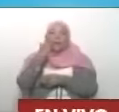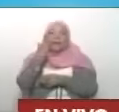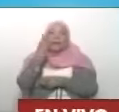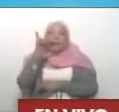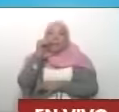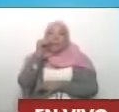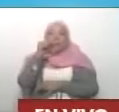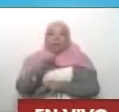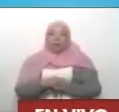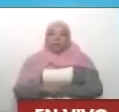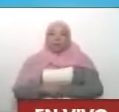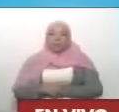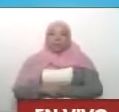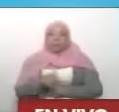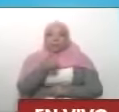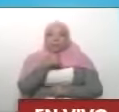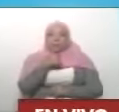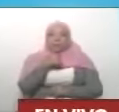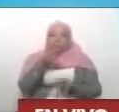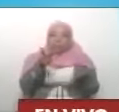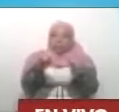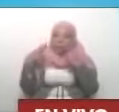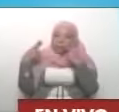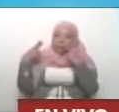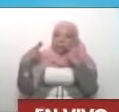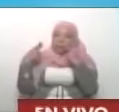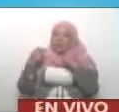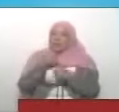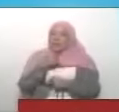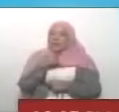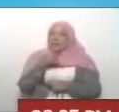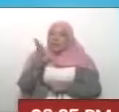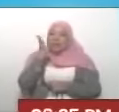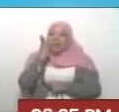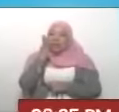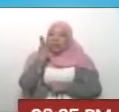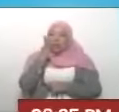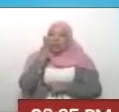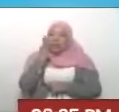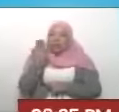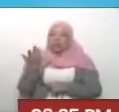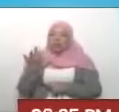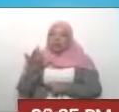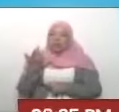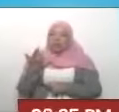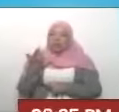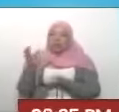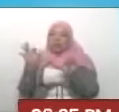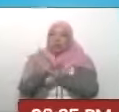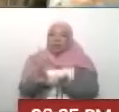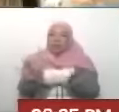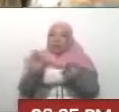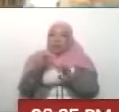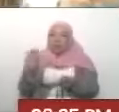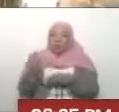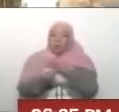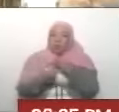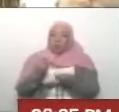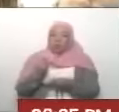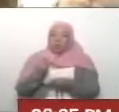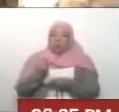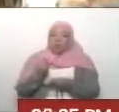paterno. Miren, volteen a ver los que levantaron la mano. Miren, eso nos lo hacen. ¿Y eso